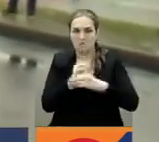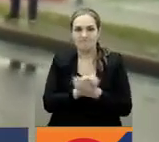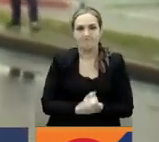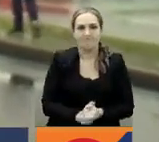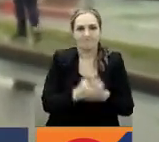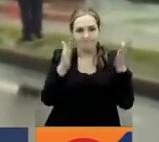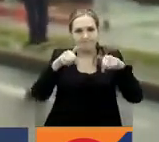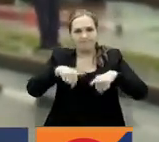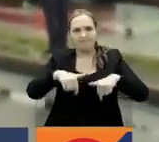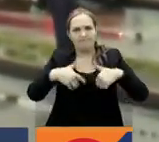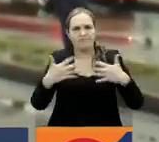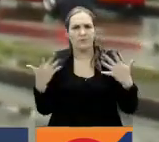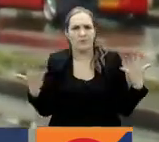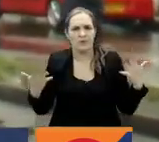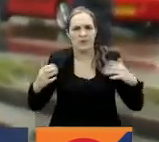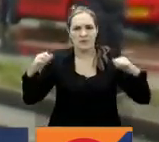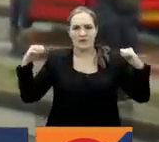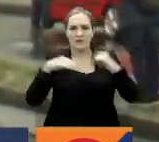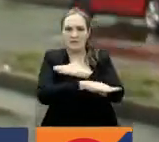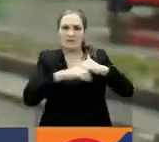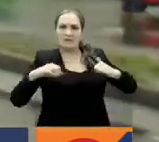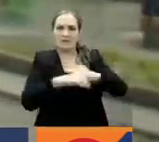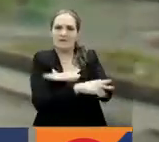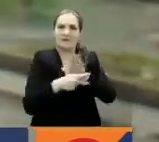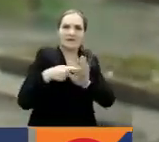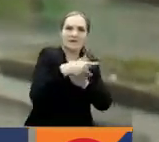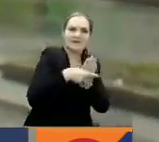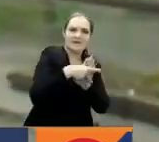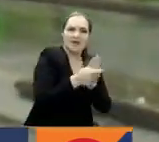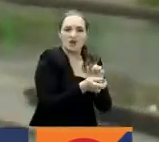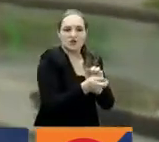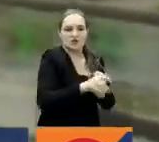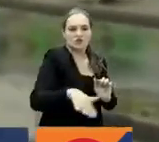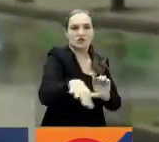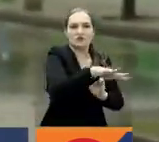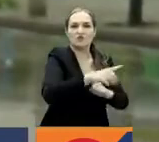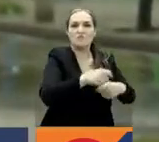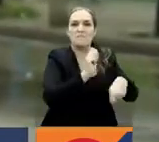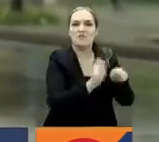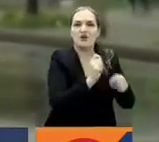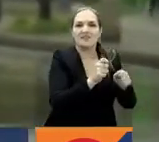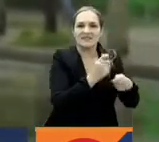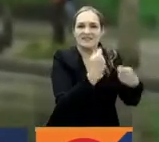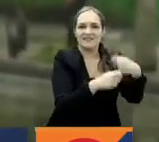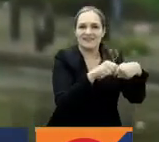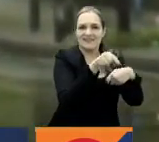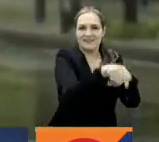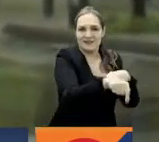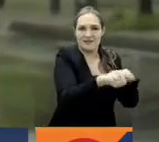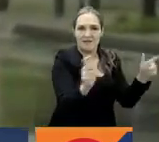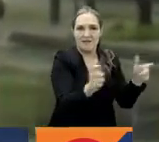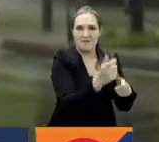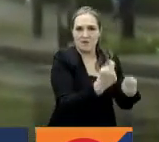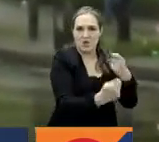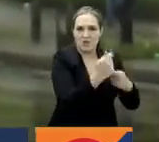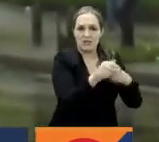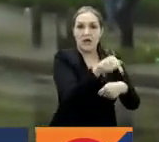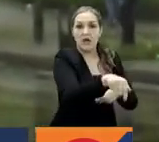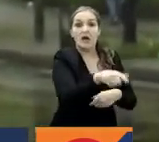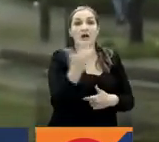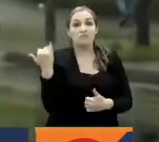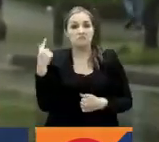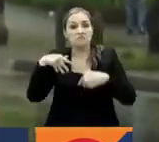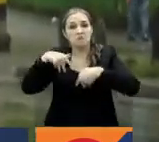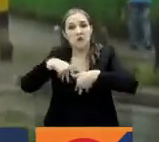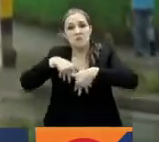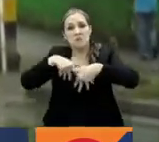saludamos desde la avenida Ferrocarril a la altura de la Plaza Minorista. En este momento pues la marcha avanza de manera